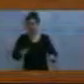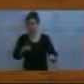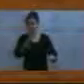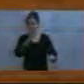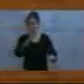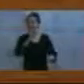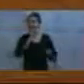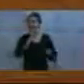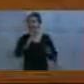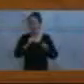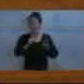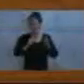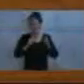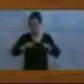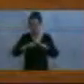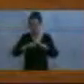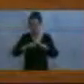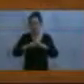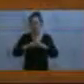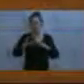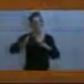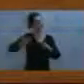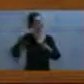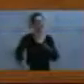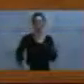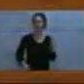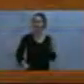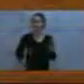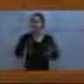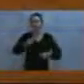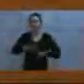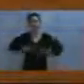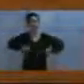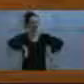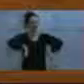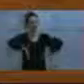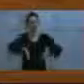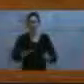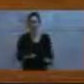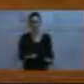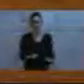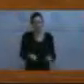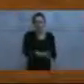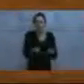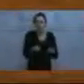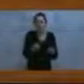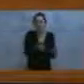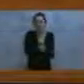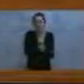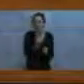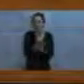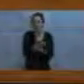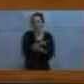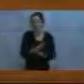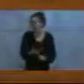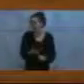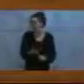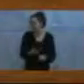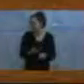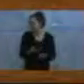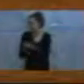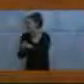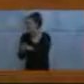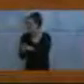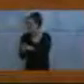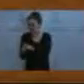referencia, que no son familias adineradas, que son familias trabajadoras, que no tienen con quién o dónde dejar a